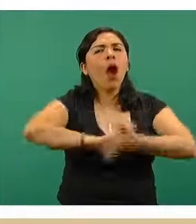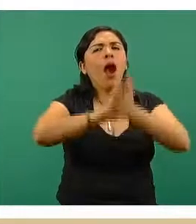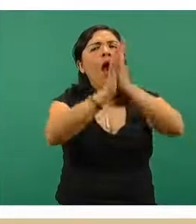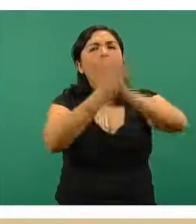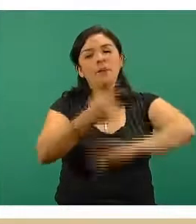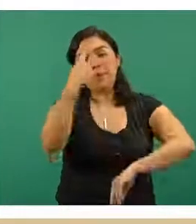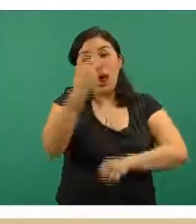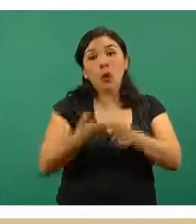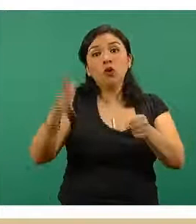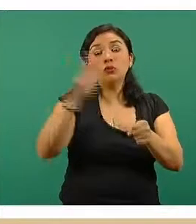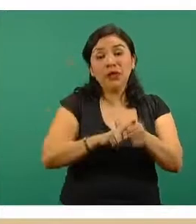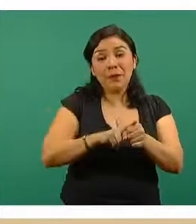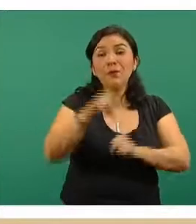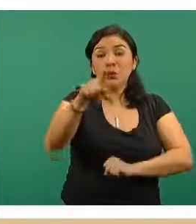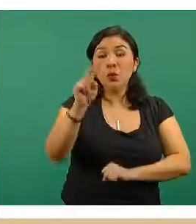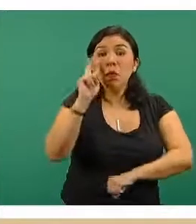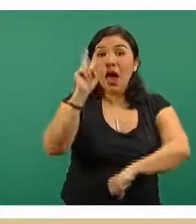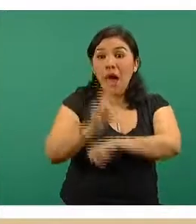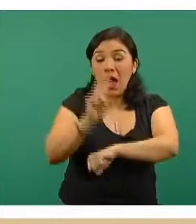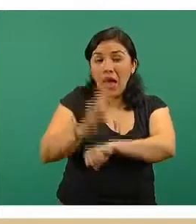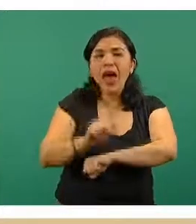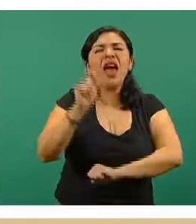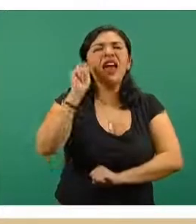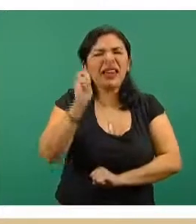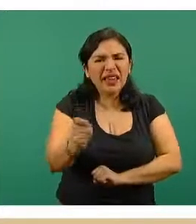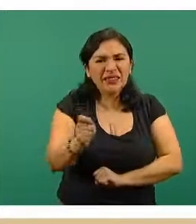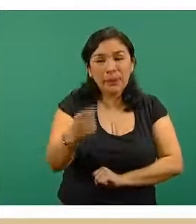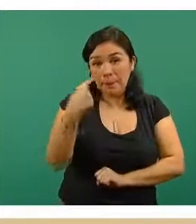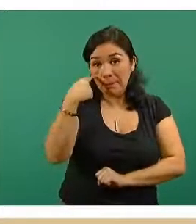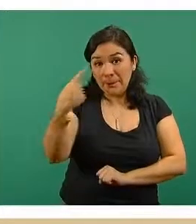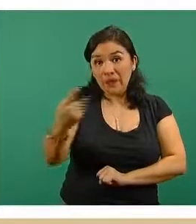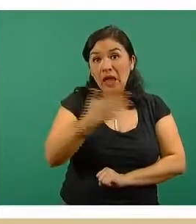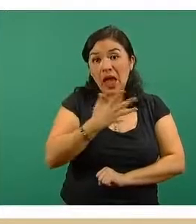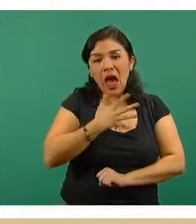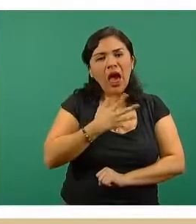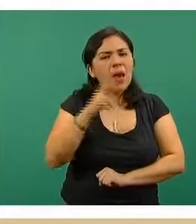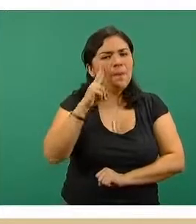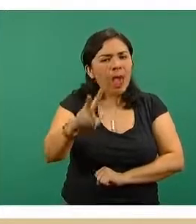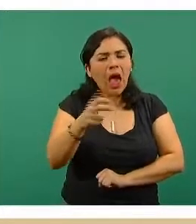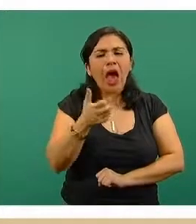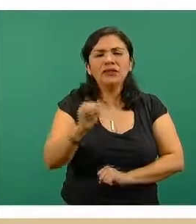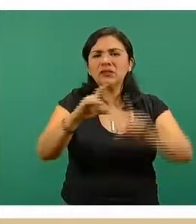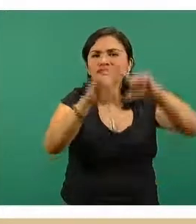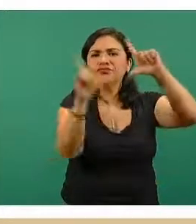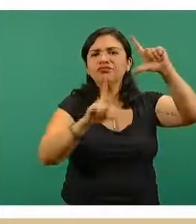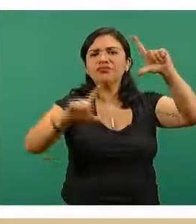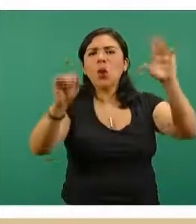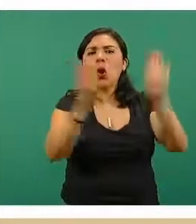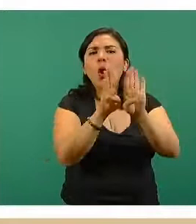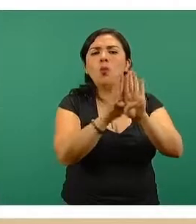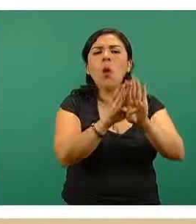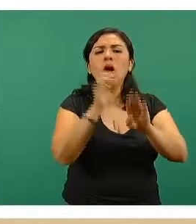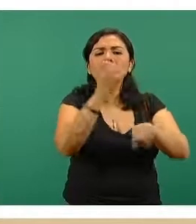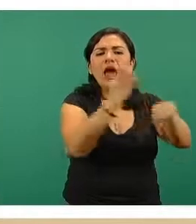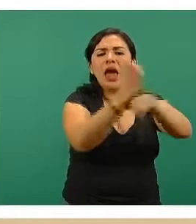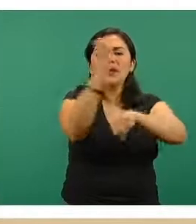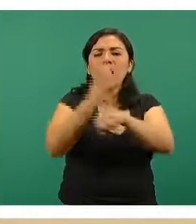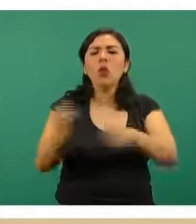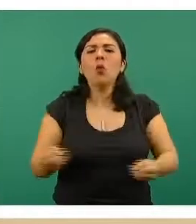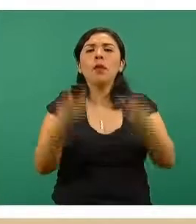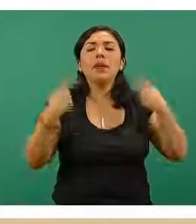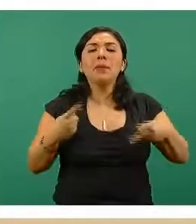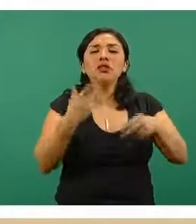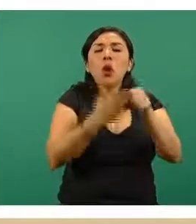de la hospitalización, tomando en cuenta que aquí se presenta a nivel nacional distribuida las personas